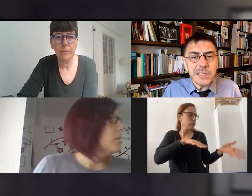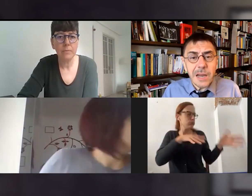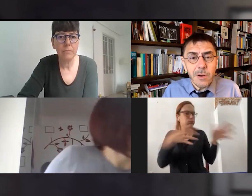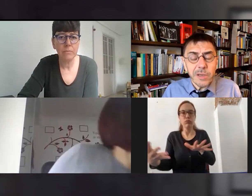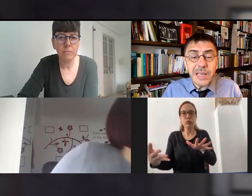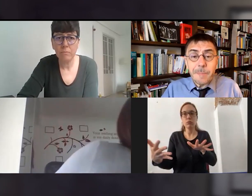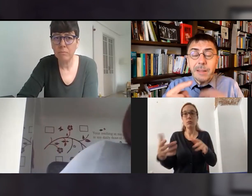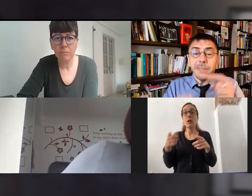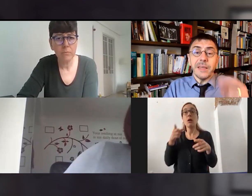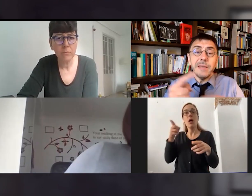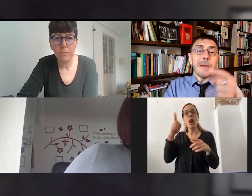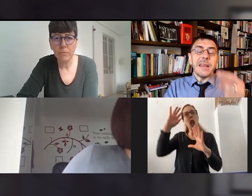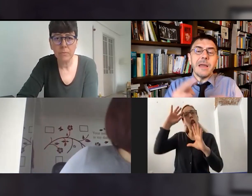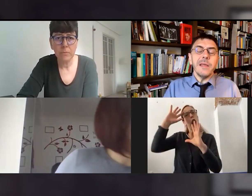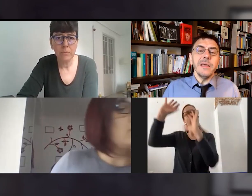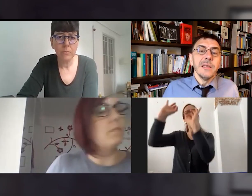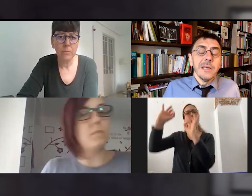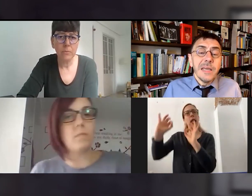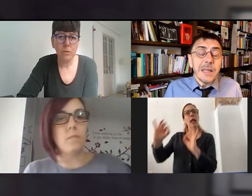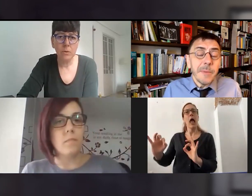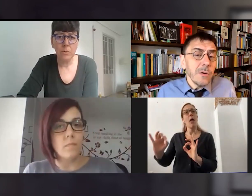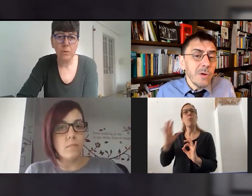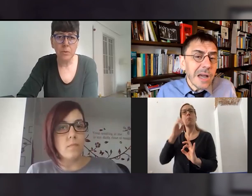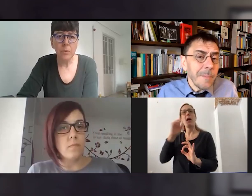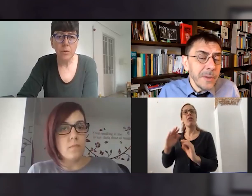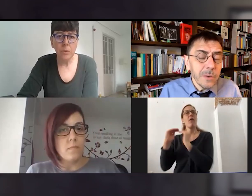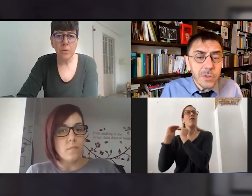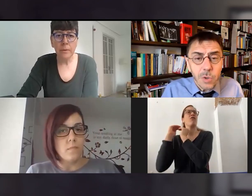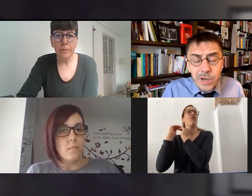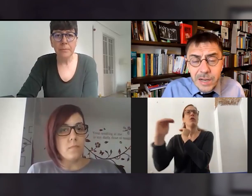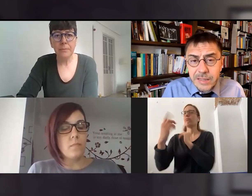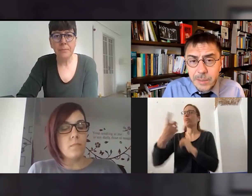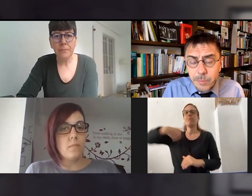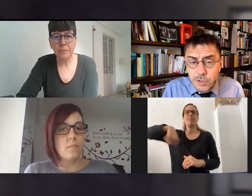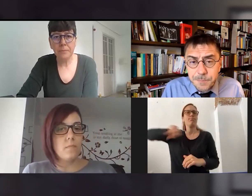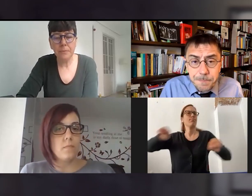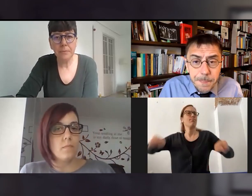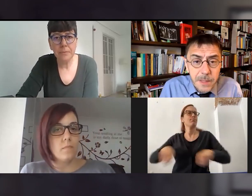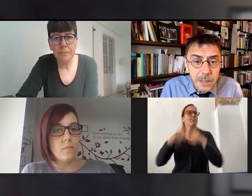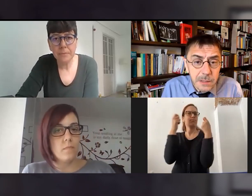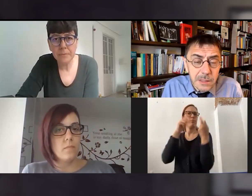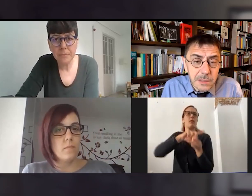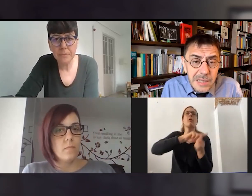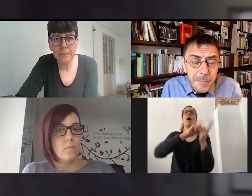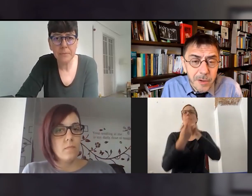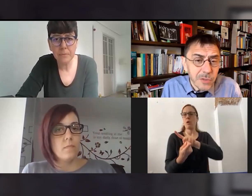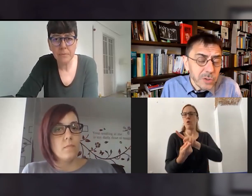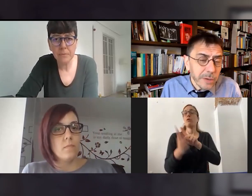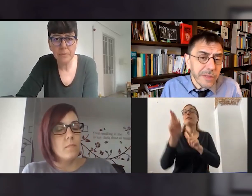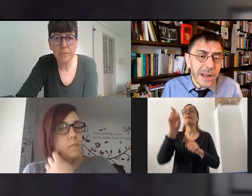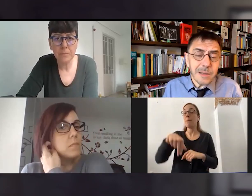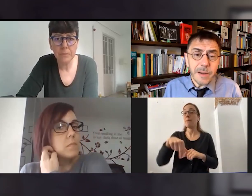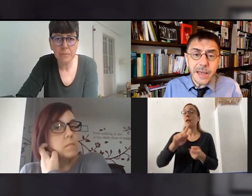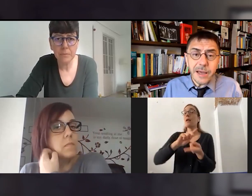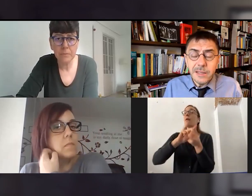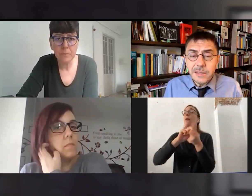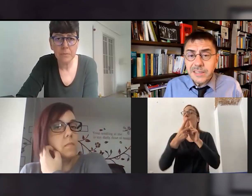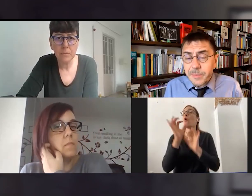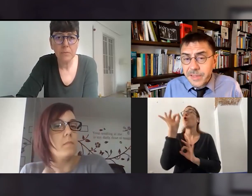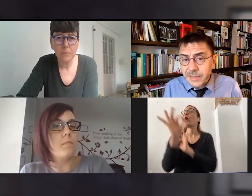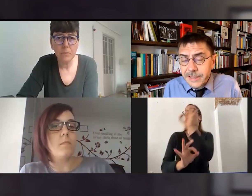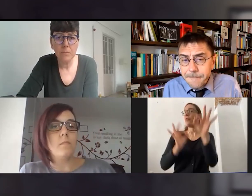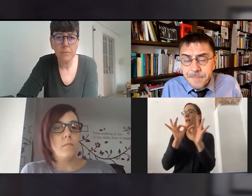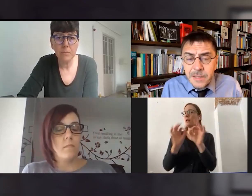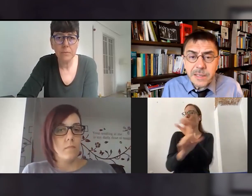rompían con esa lógica parece que invariable y también con cambios organizativos. Camino de su tercera asamblea,